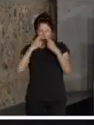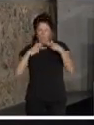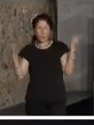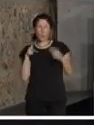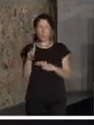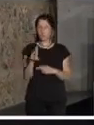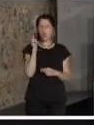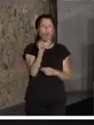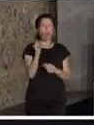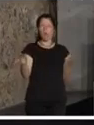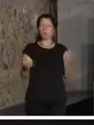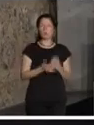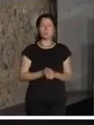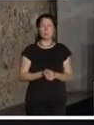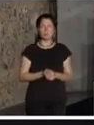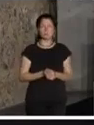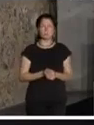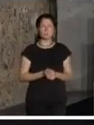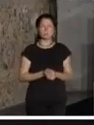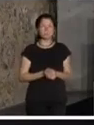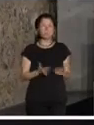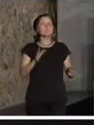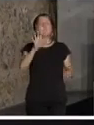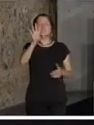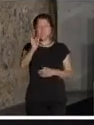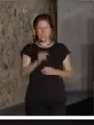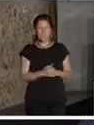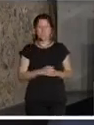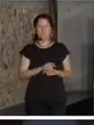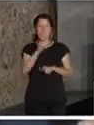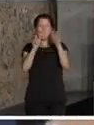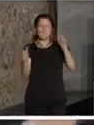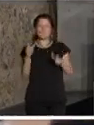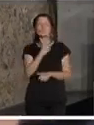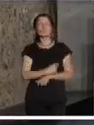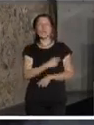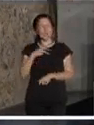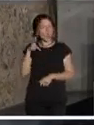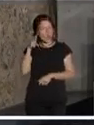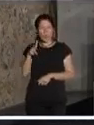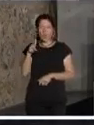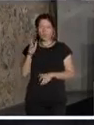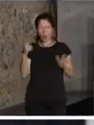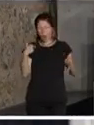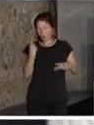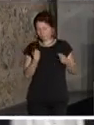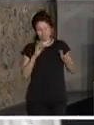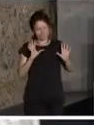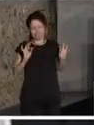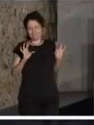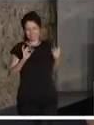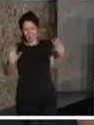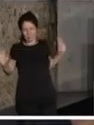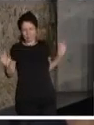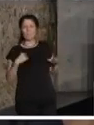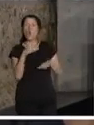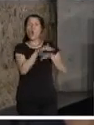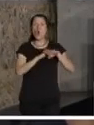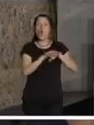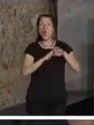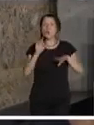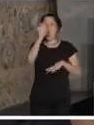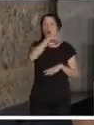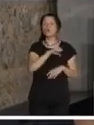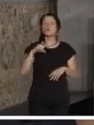más cercano a su domicilio y que sí el personal sanitario tiene derecho a la objeción de conciencia pero todos los gobiernos